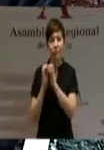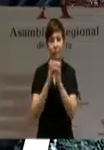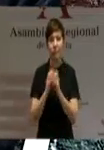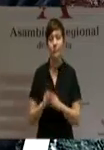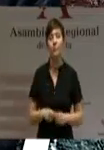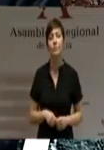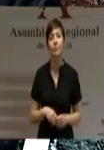electoral,